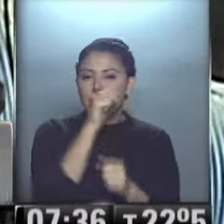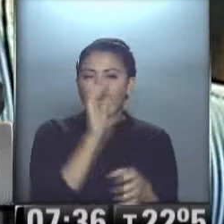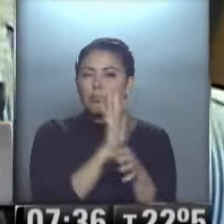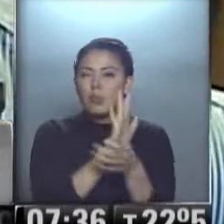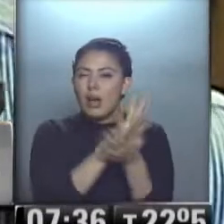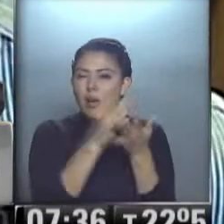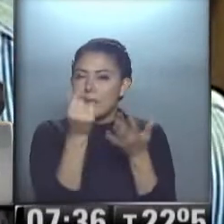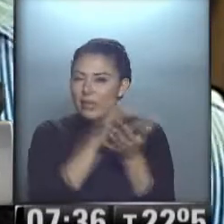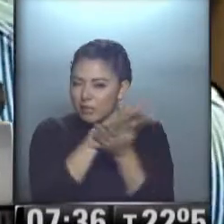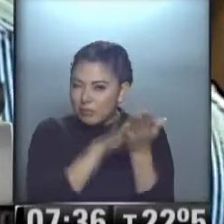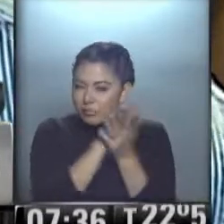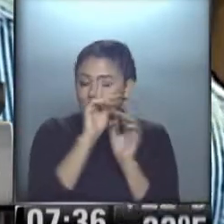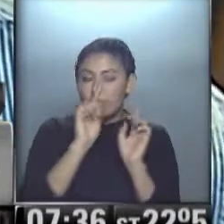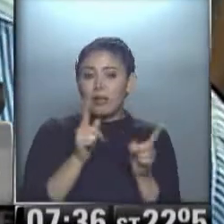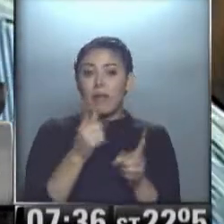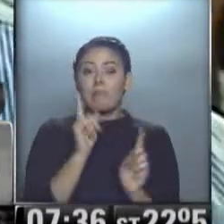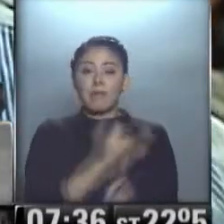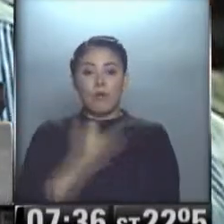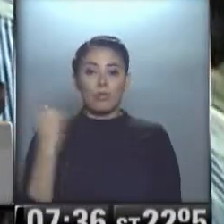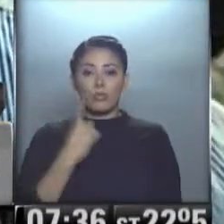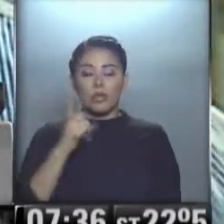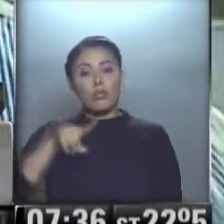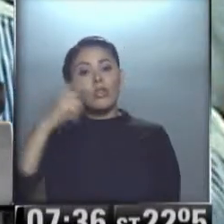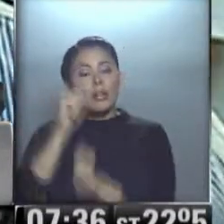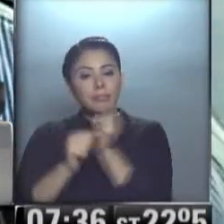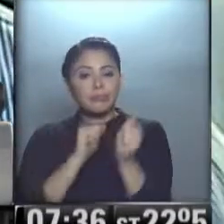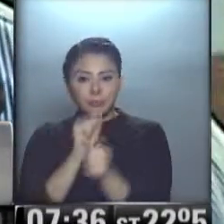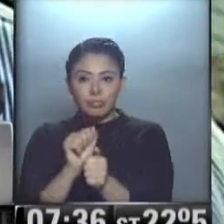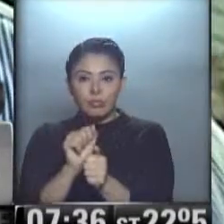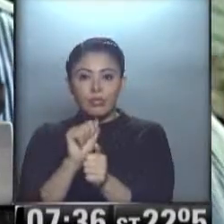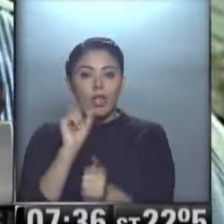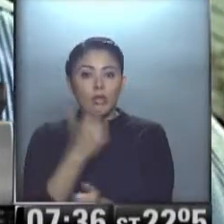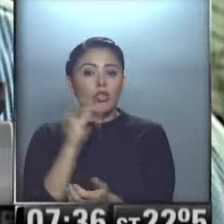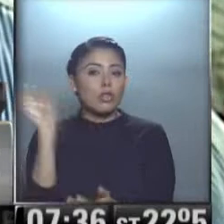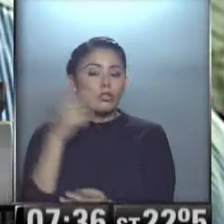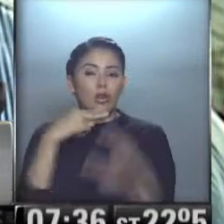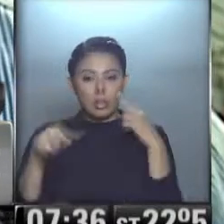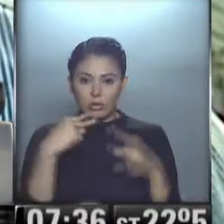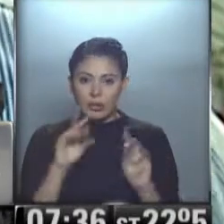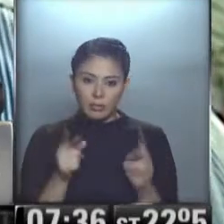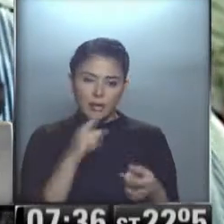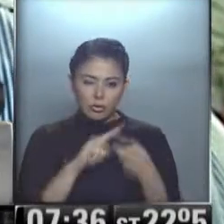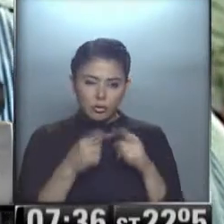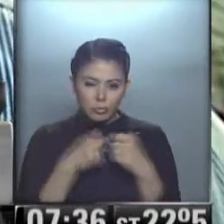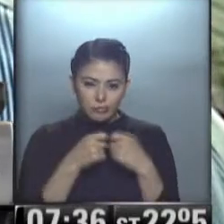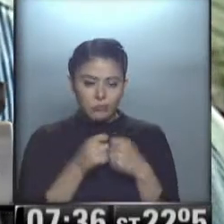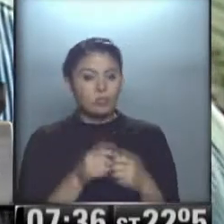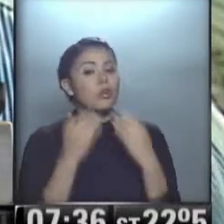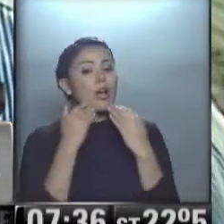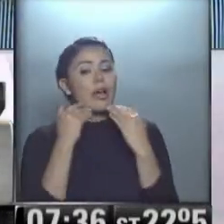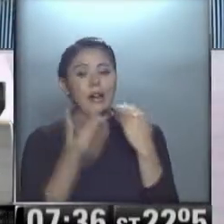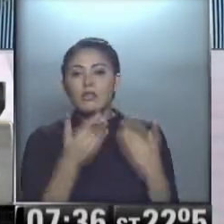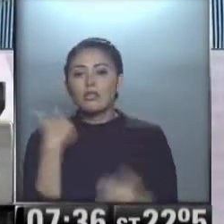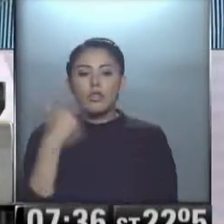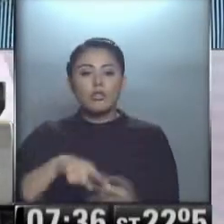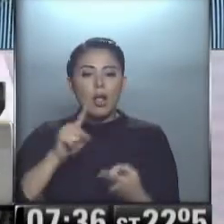y vinculación con los mismos dueños de la SRL, dueño de los restaurantes, ¿no? Toledo, muy amable, ¿eh? Vamos a quedarnos ahí durante toda